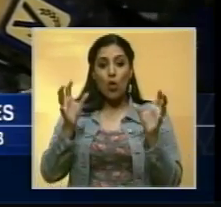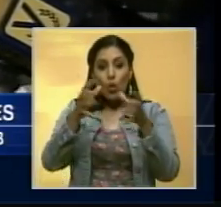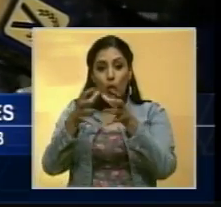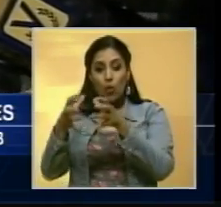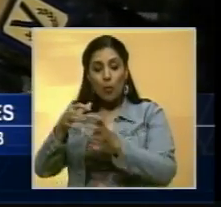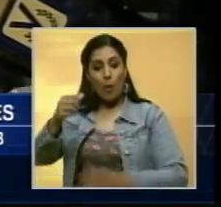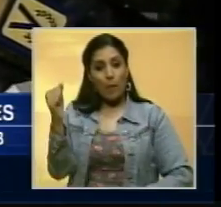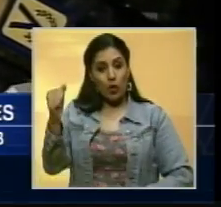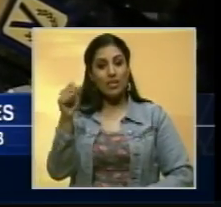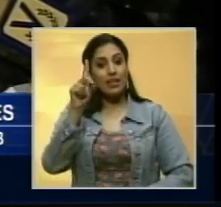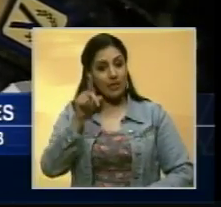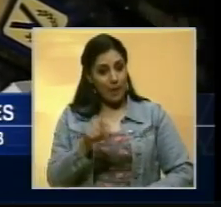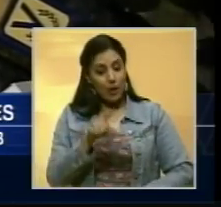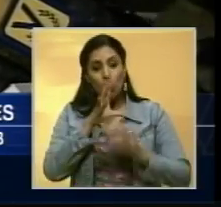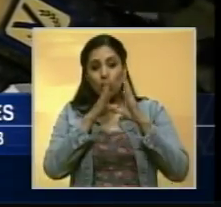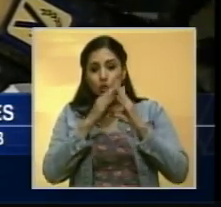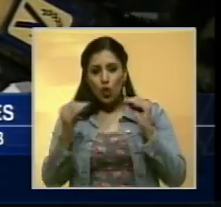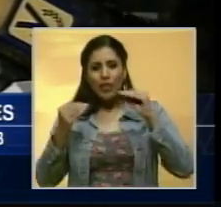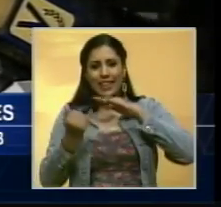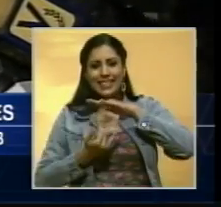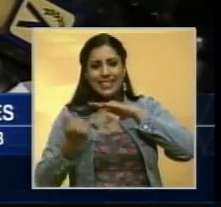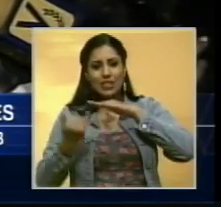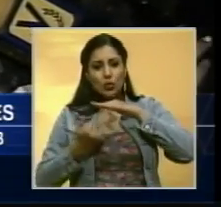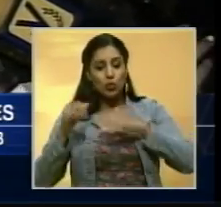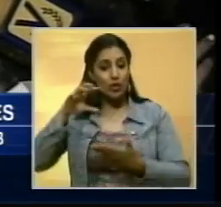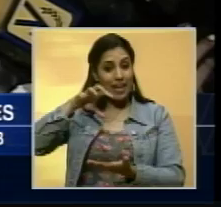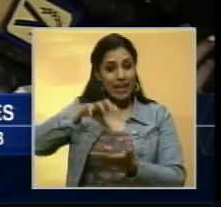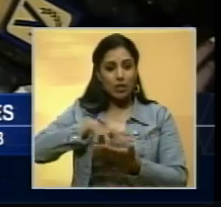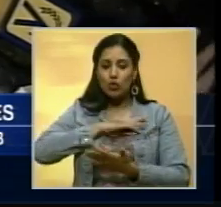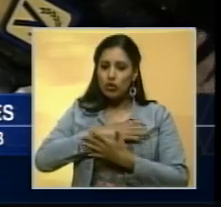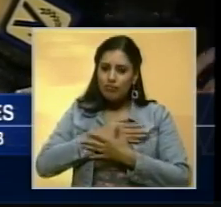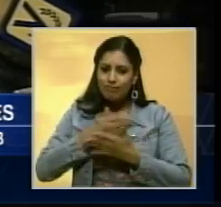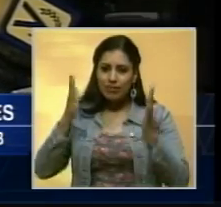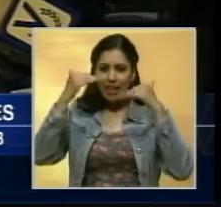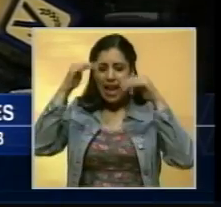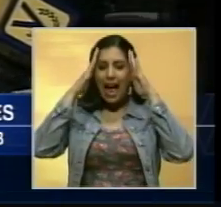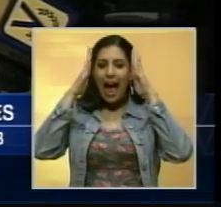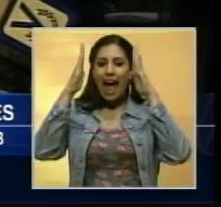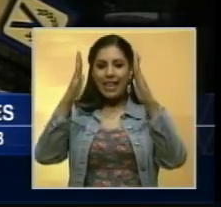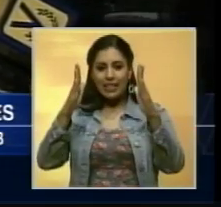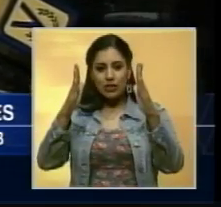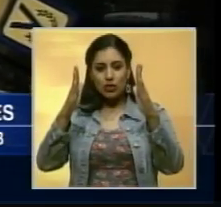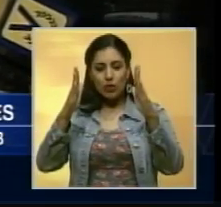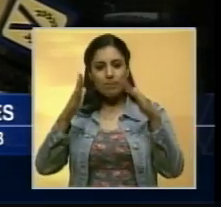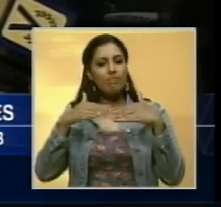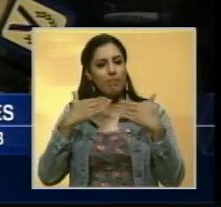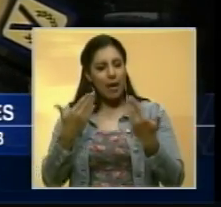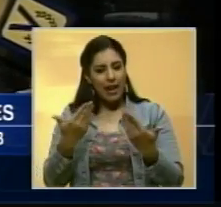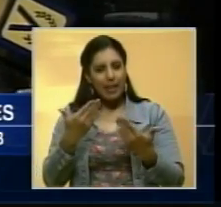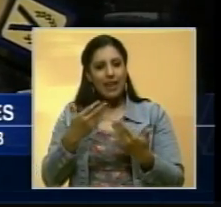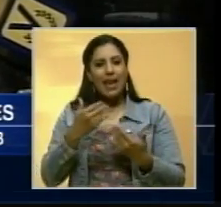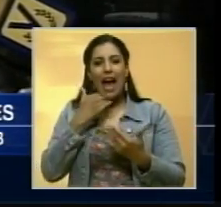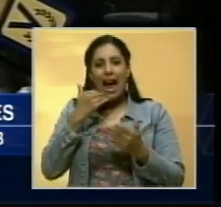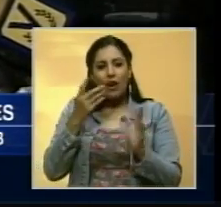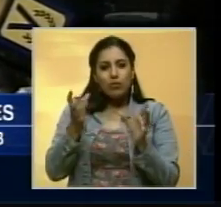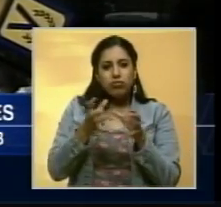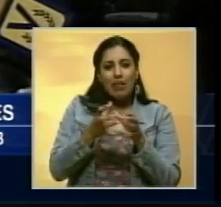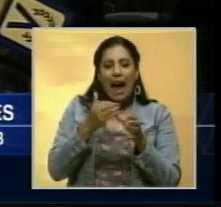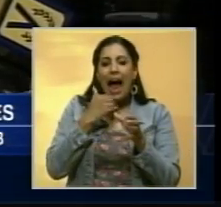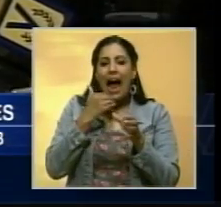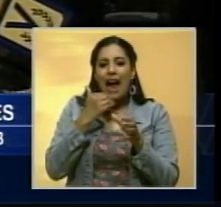cuerpos policiales y todas las instituciones del Estado estamos abocados precisamente a llevar a su mínima